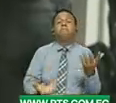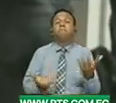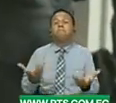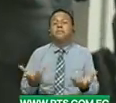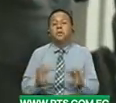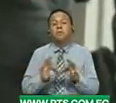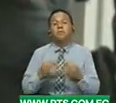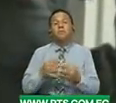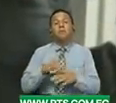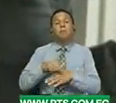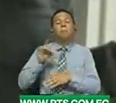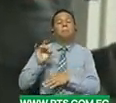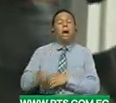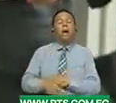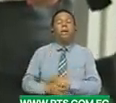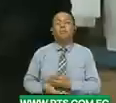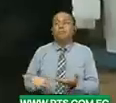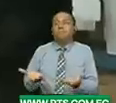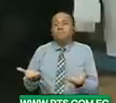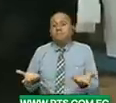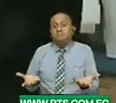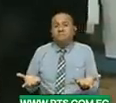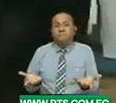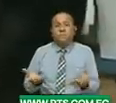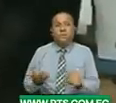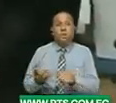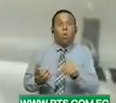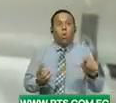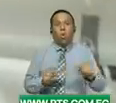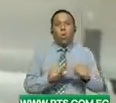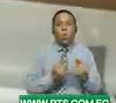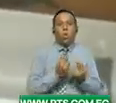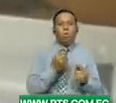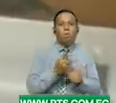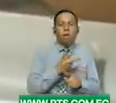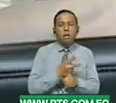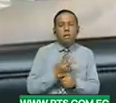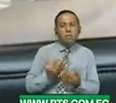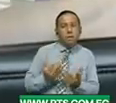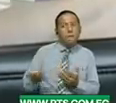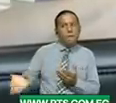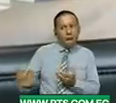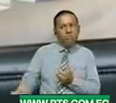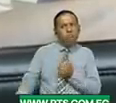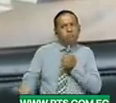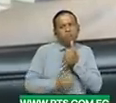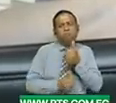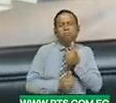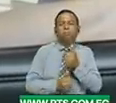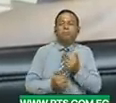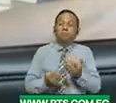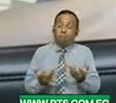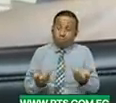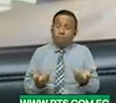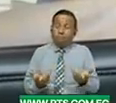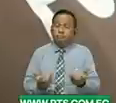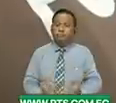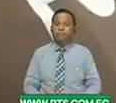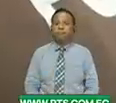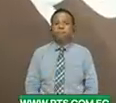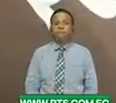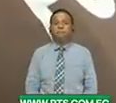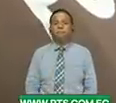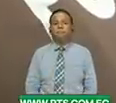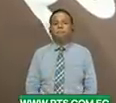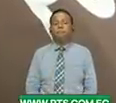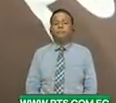y una jungla, esperándolos a la vuelta de la esquina. con cámaras de Hilario Vera y Juan